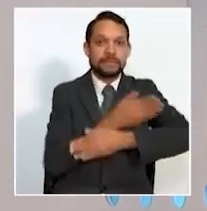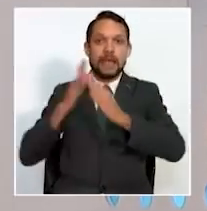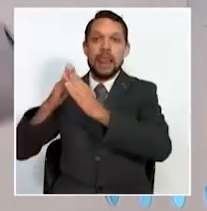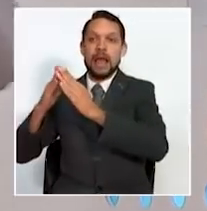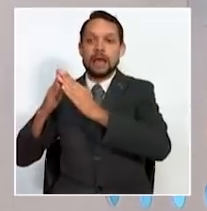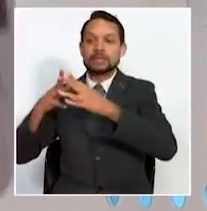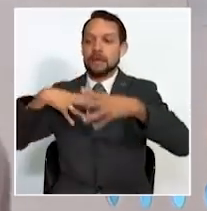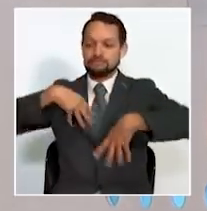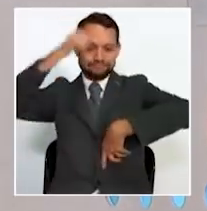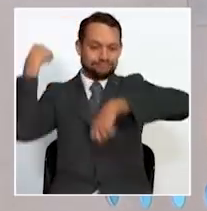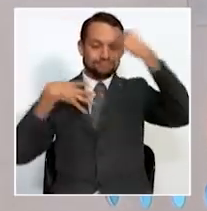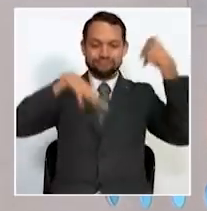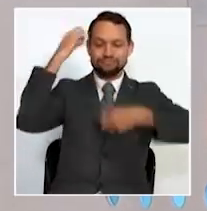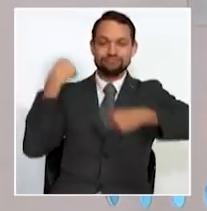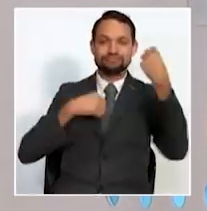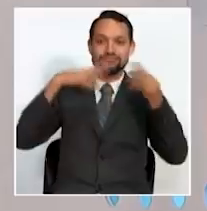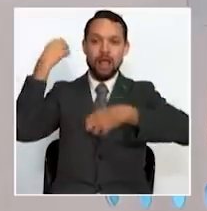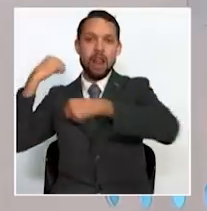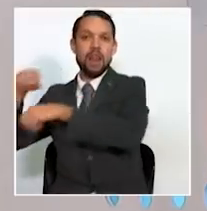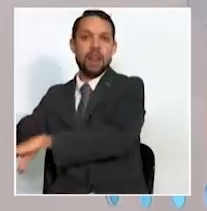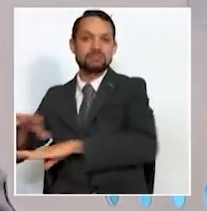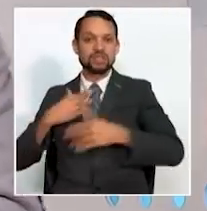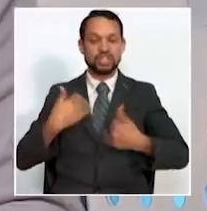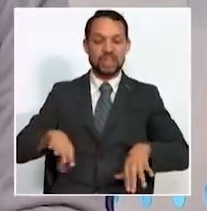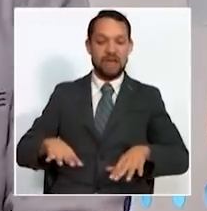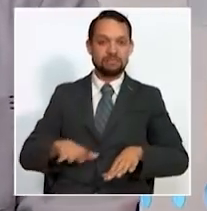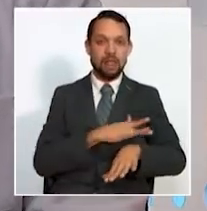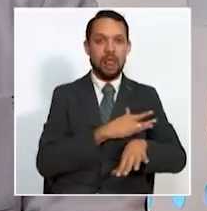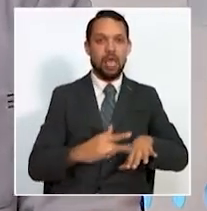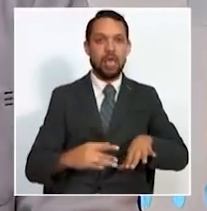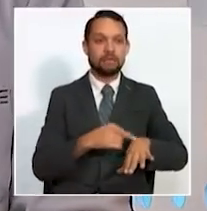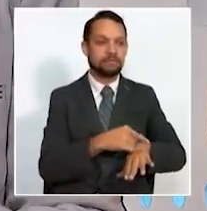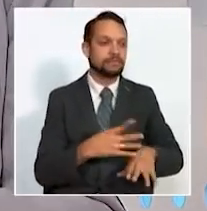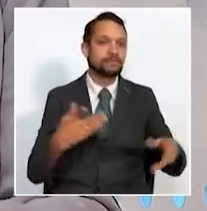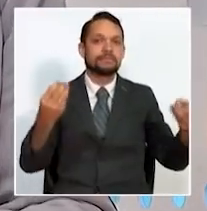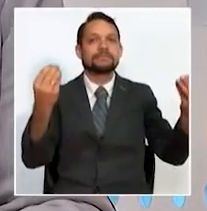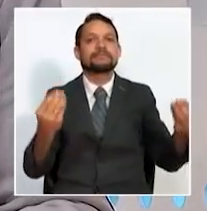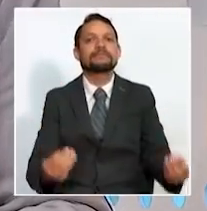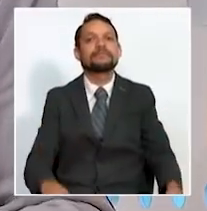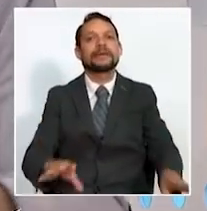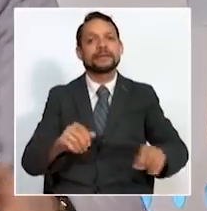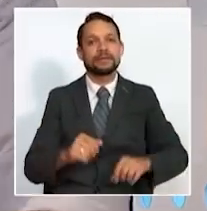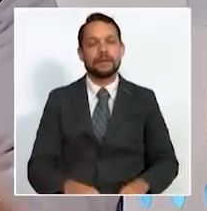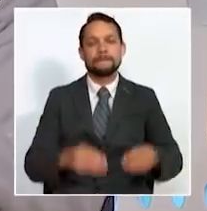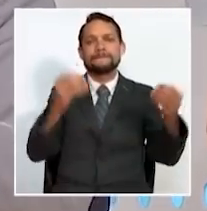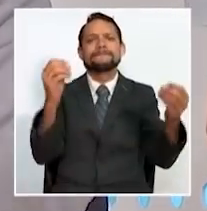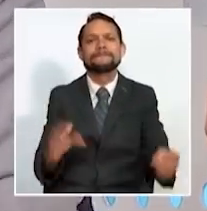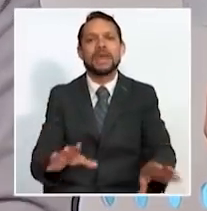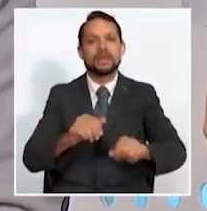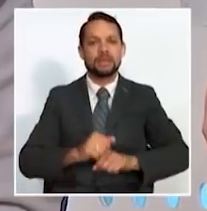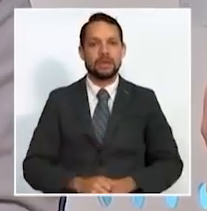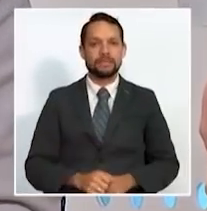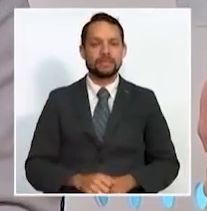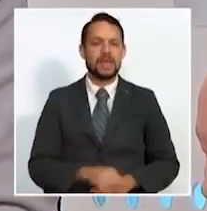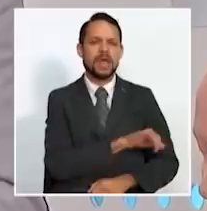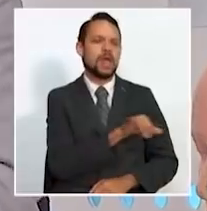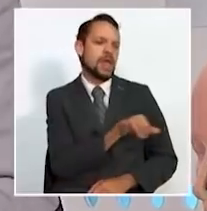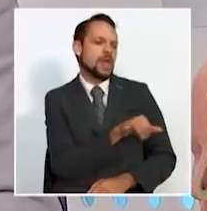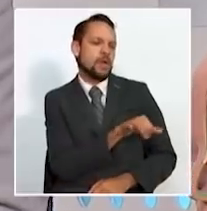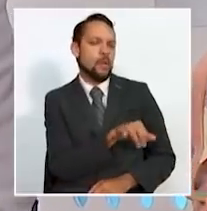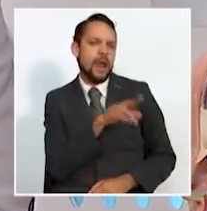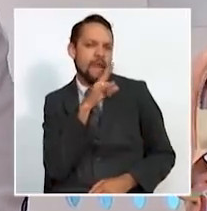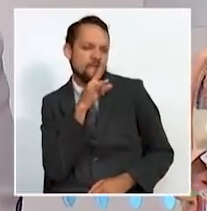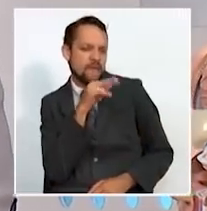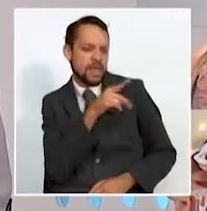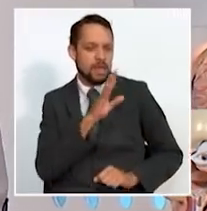y hacen esto, y le quitan todo al paciente. Señora o señor, lo que usted hizo en ese momento es como si lo hubiera sacado en ese momento a